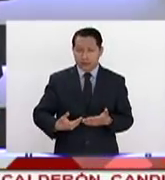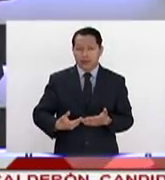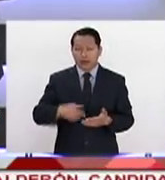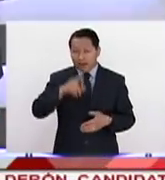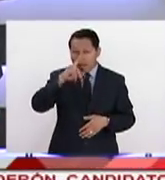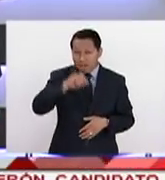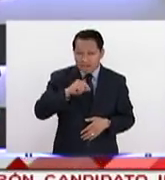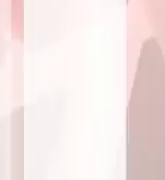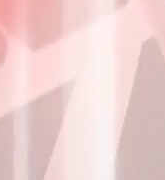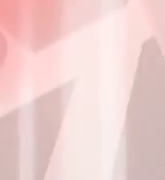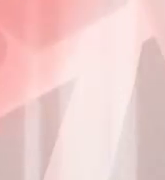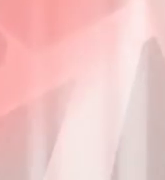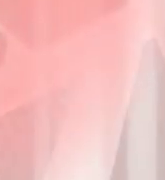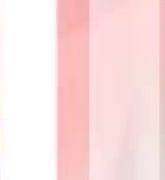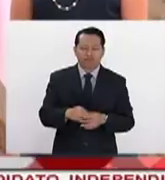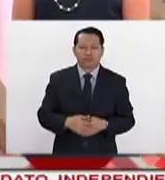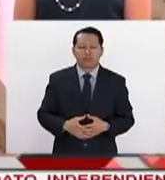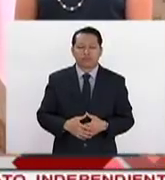al pueblo.